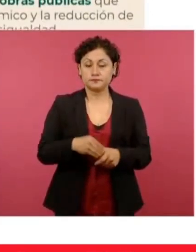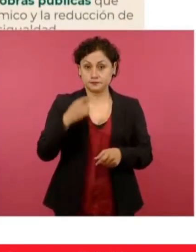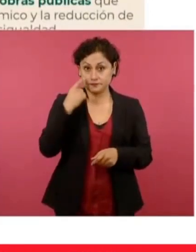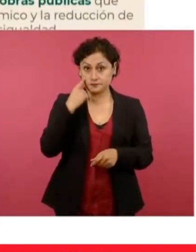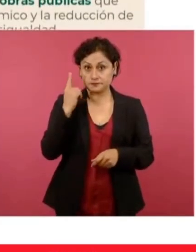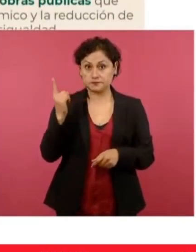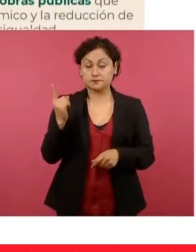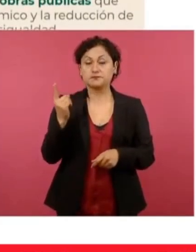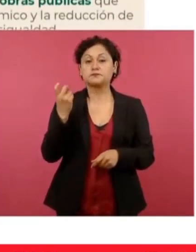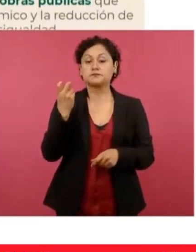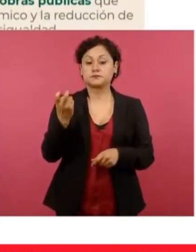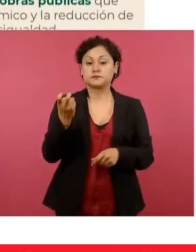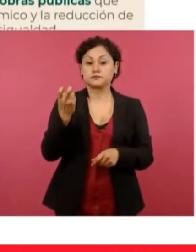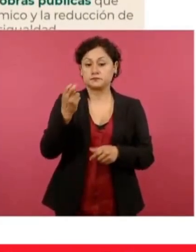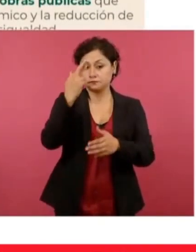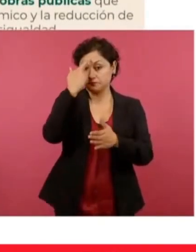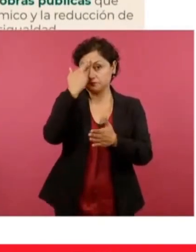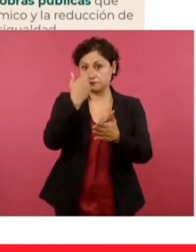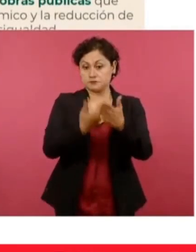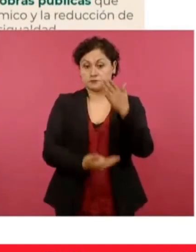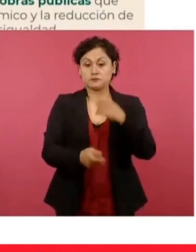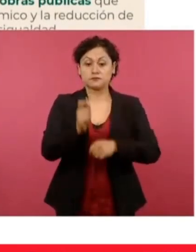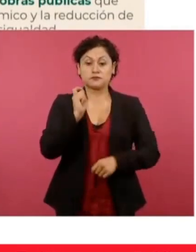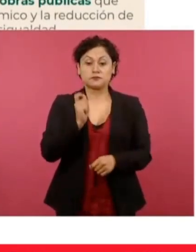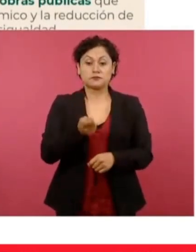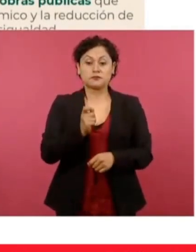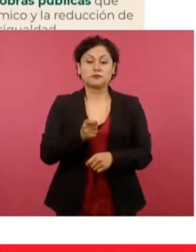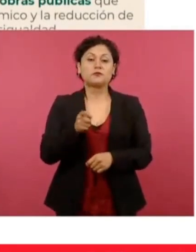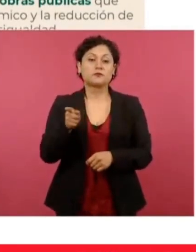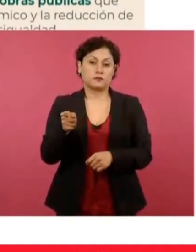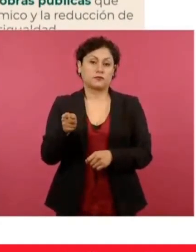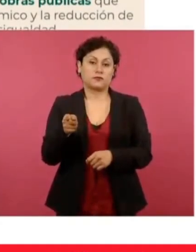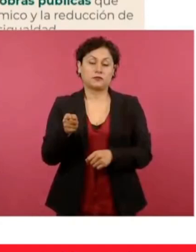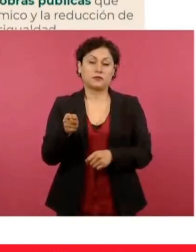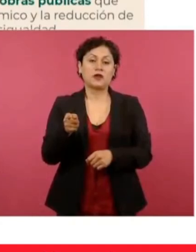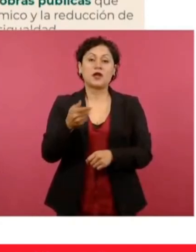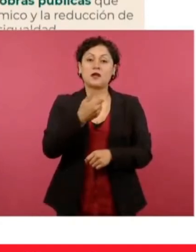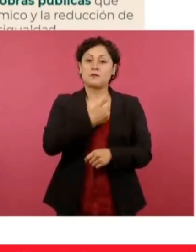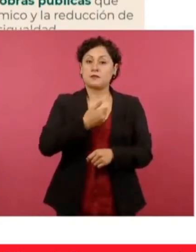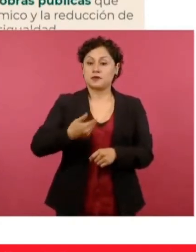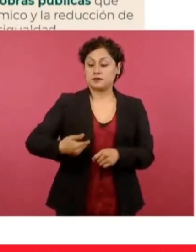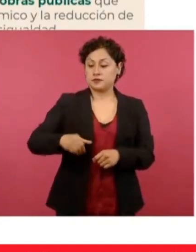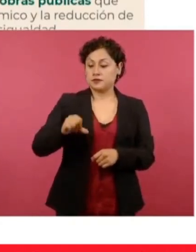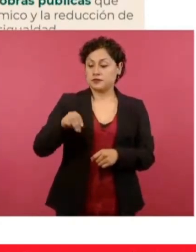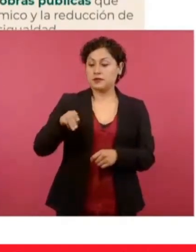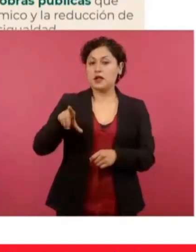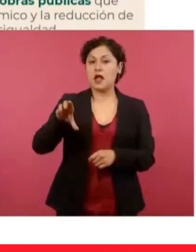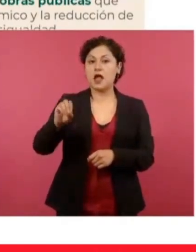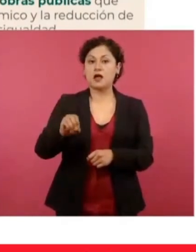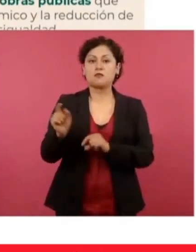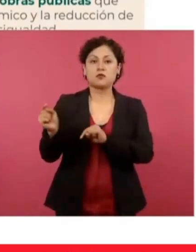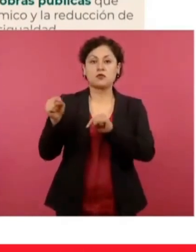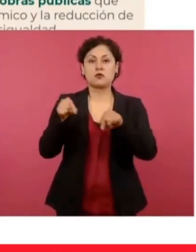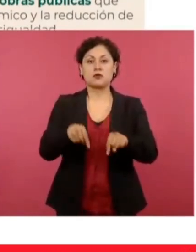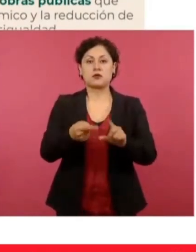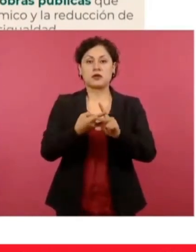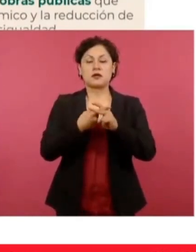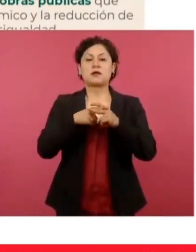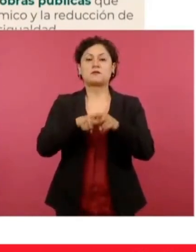delito al cual el presidente López Obrador ha hecho mucho hincapié desde el inicio de su